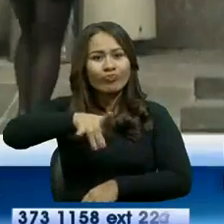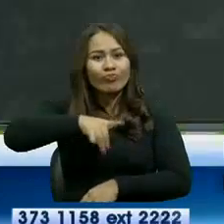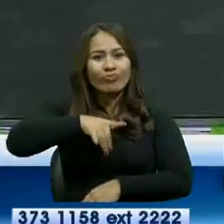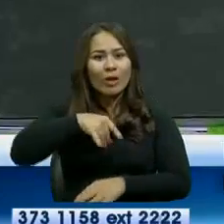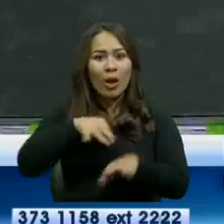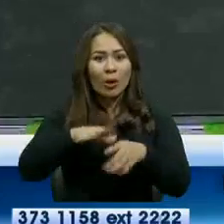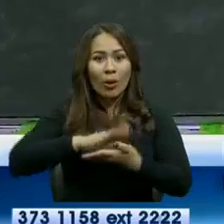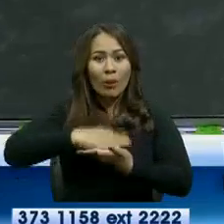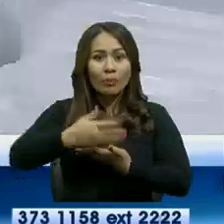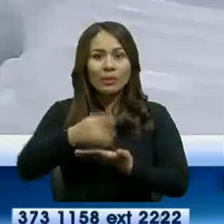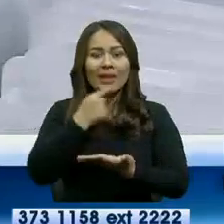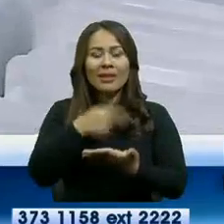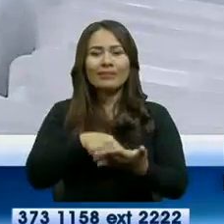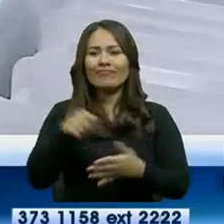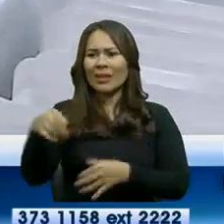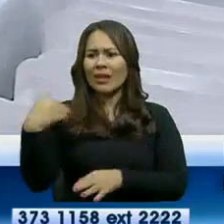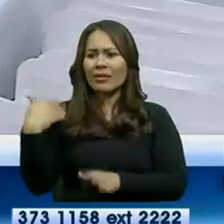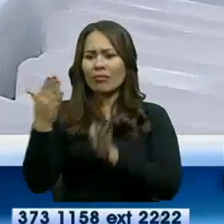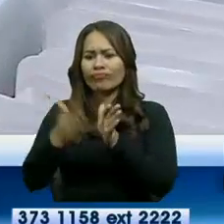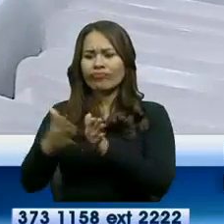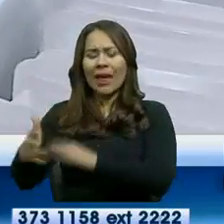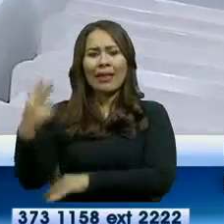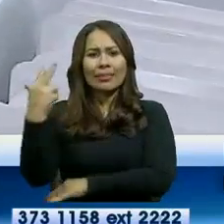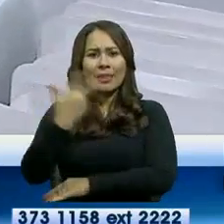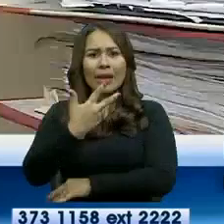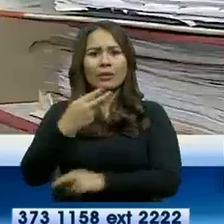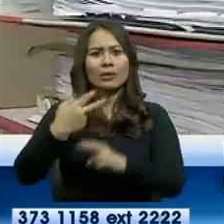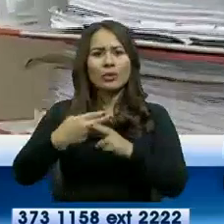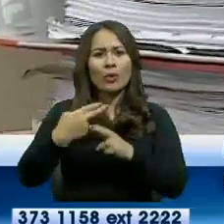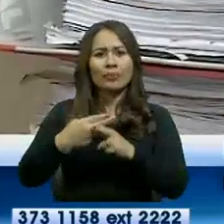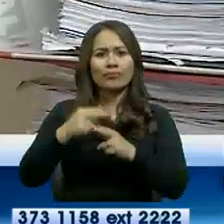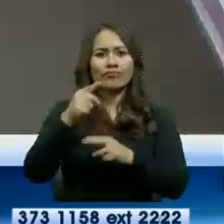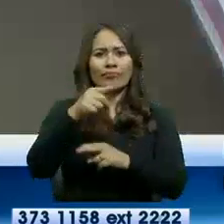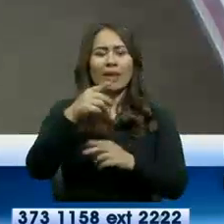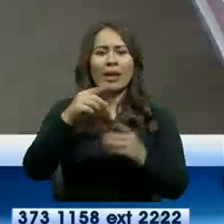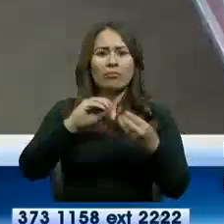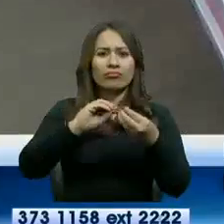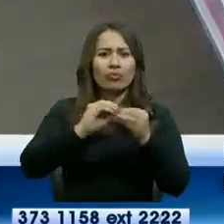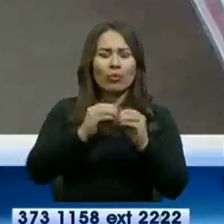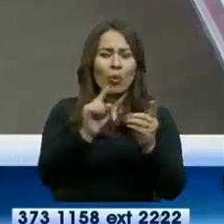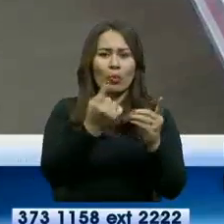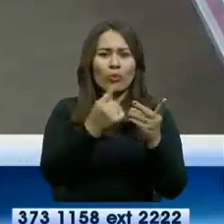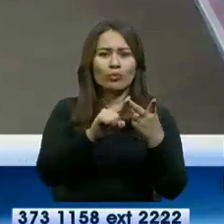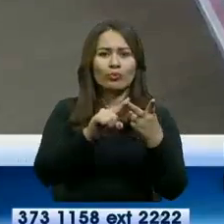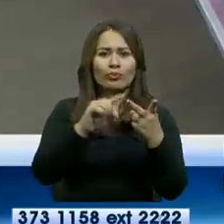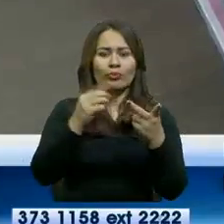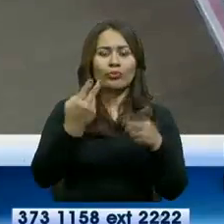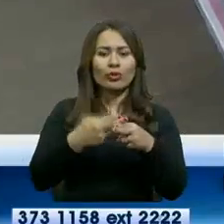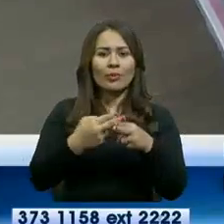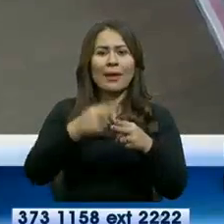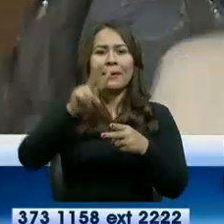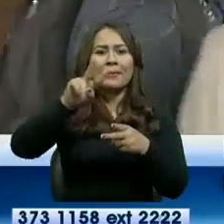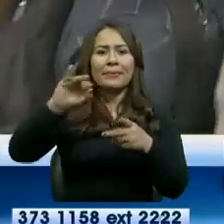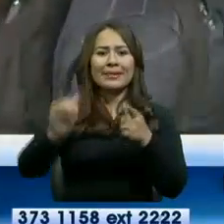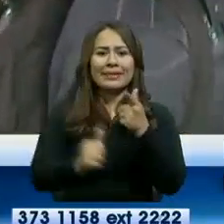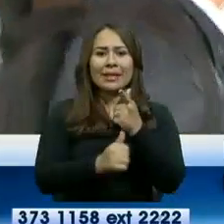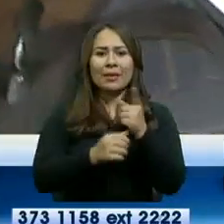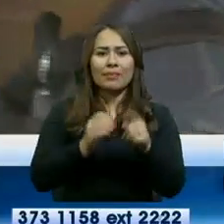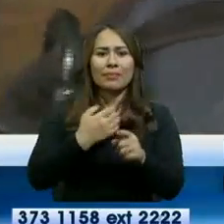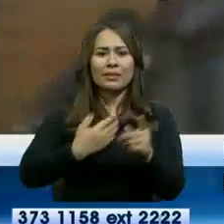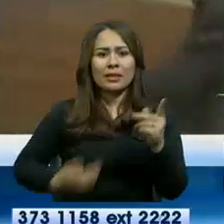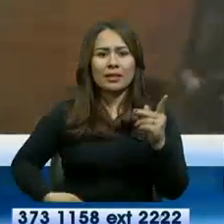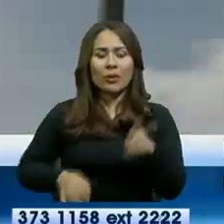Rivera, existían tres carpetas de archivos con nombres: Pliego 01, otra llamada Vicepresidencia